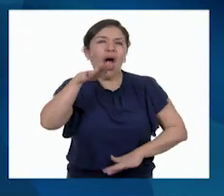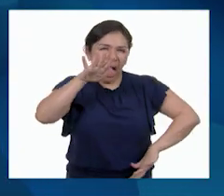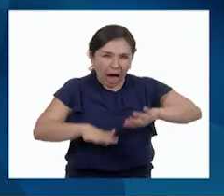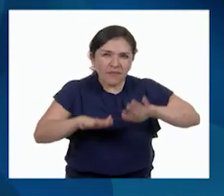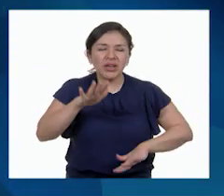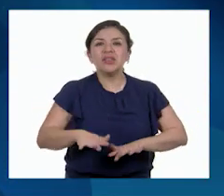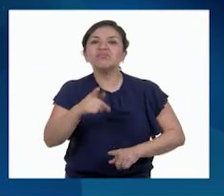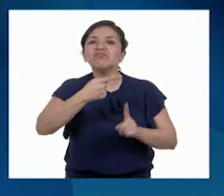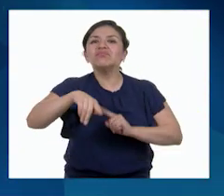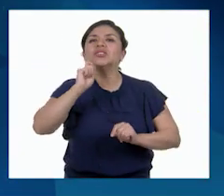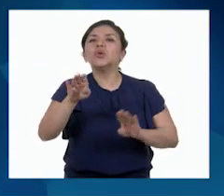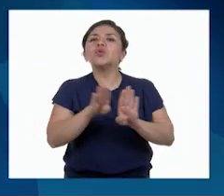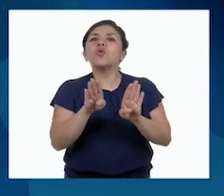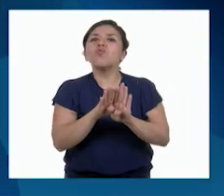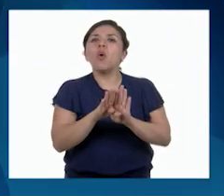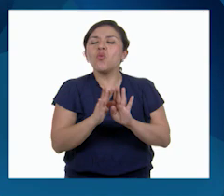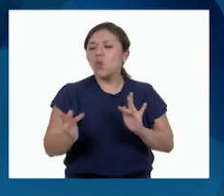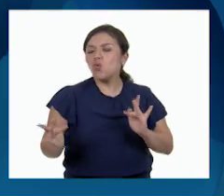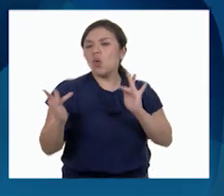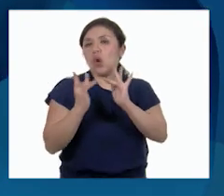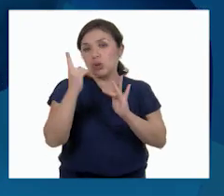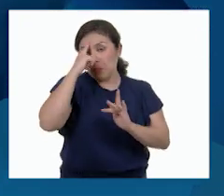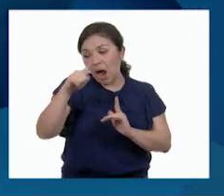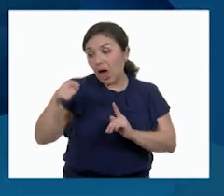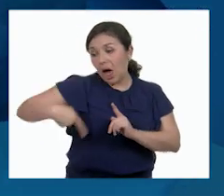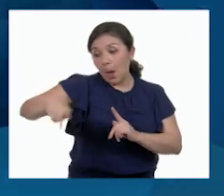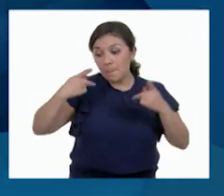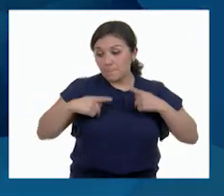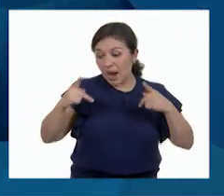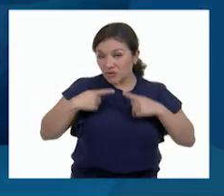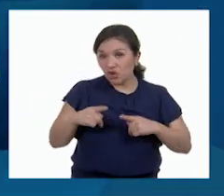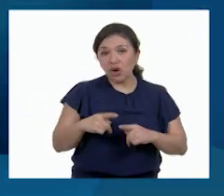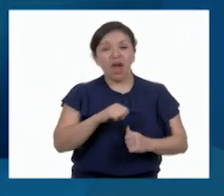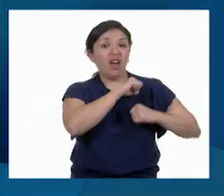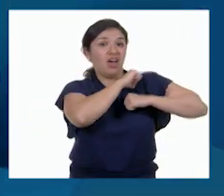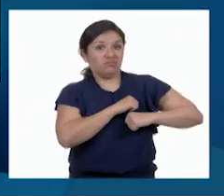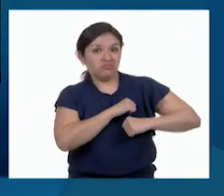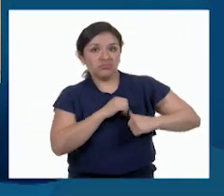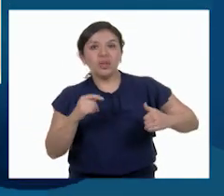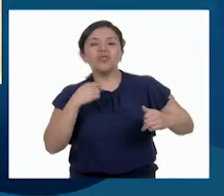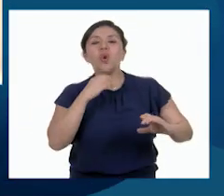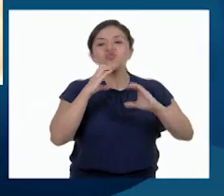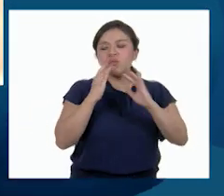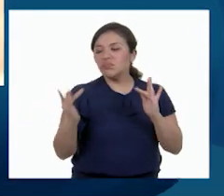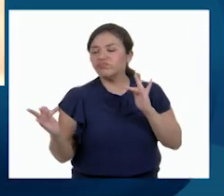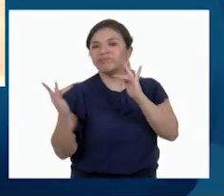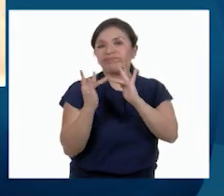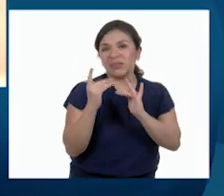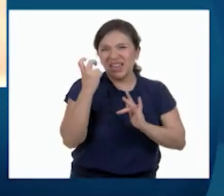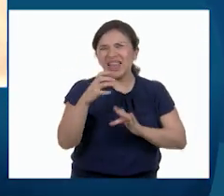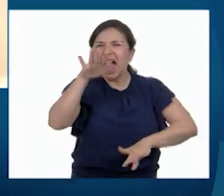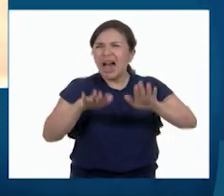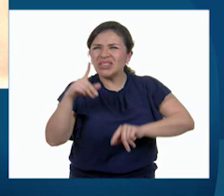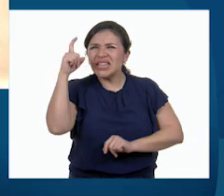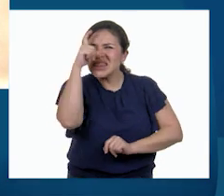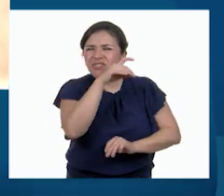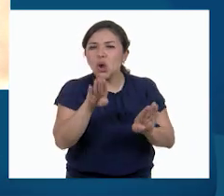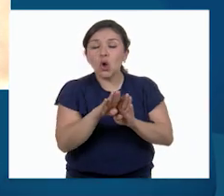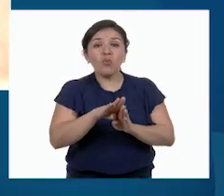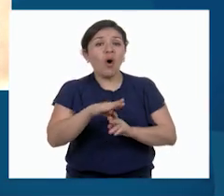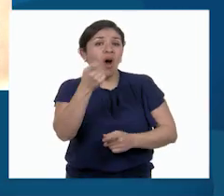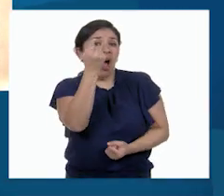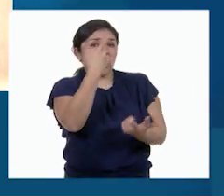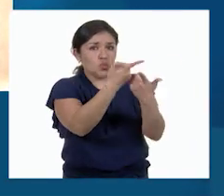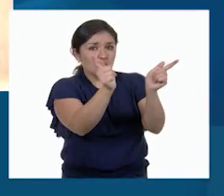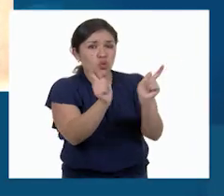veces actuaban como intermediarios entre la sociedad local y las autoridades formales. Era complicado para las élites